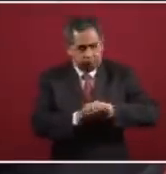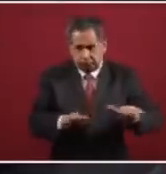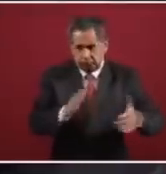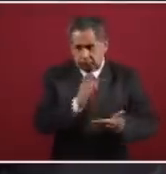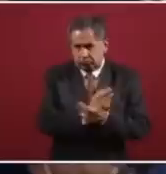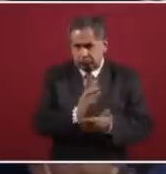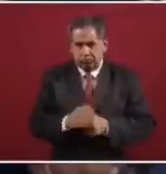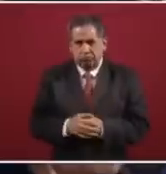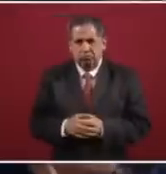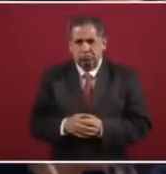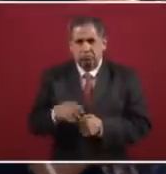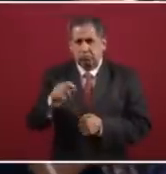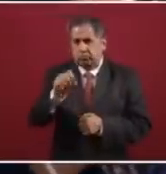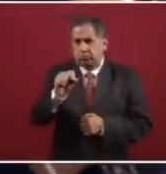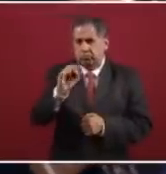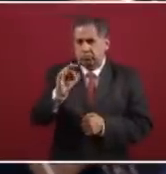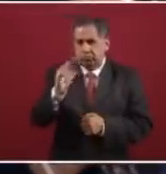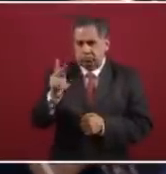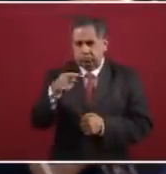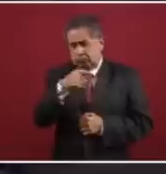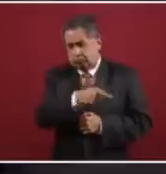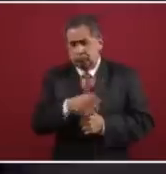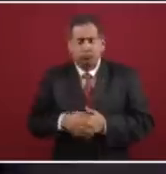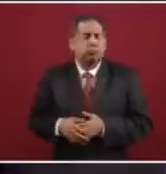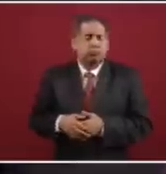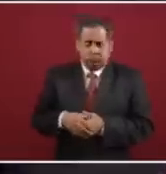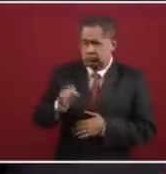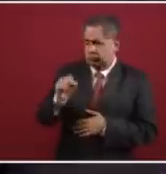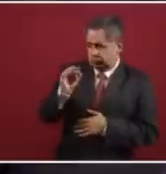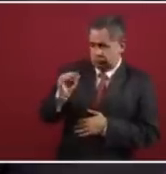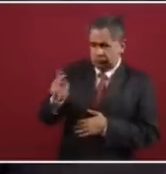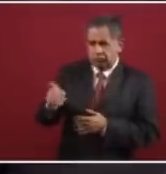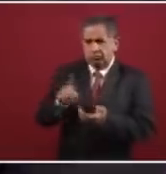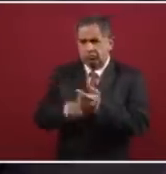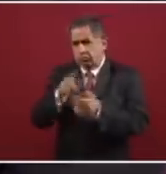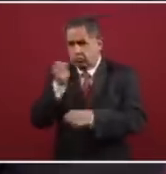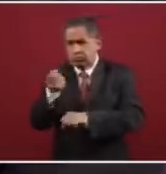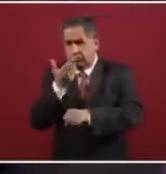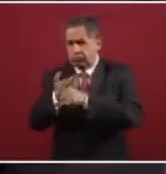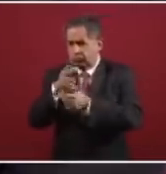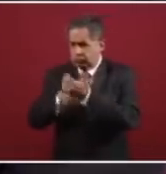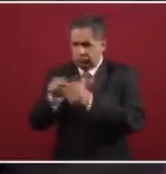Es una atribución de la secretaria de la Función Pública. Sí, de la Función Pública y de los secretarios.